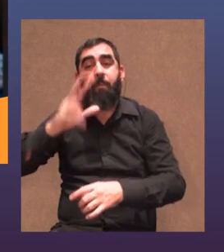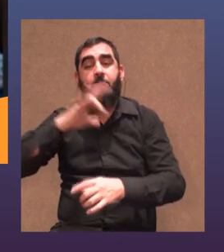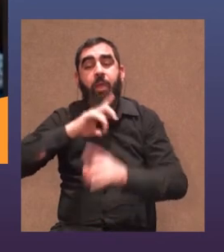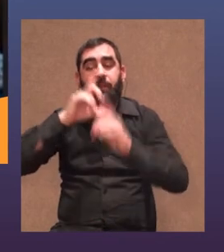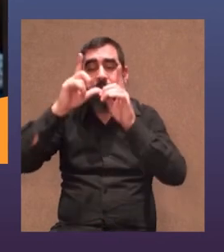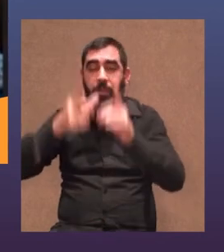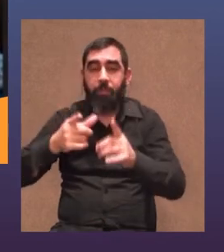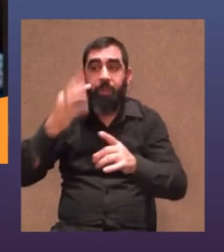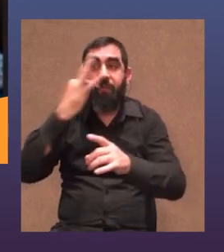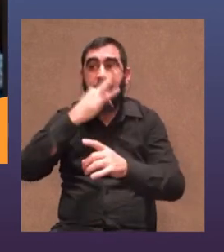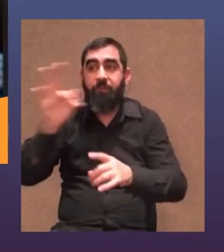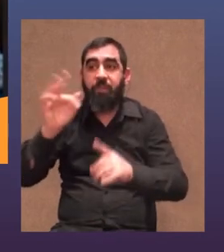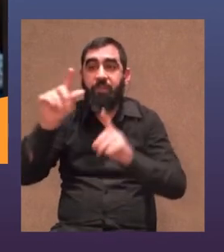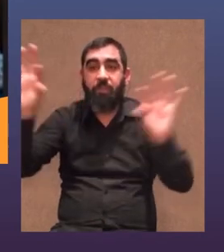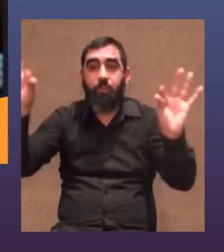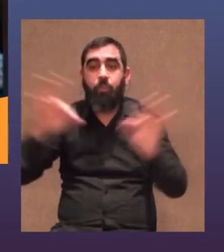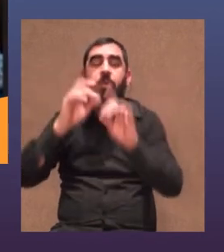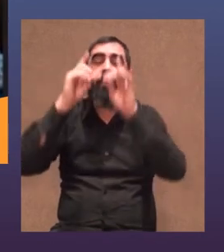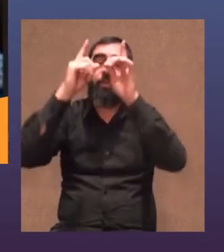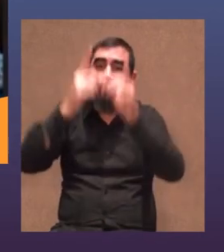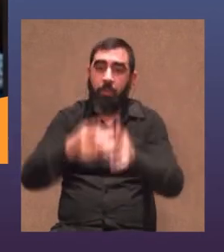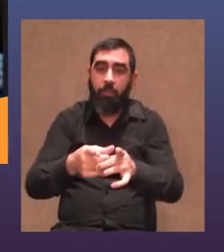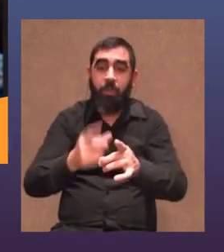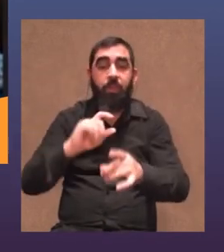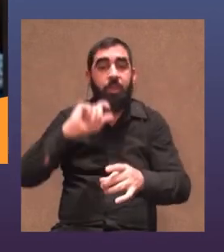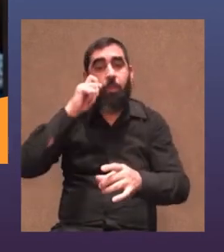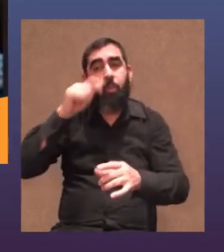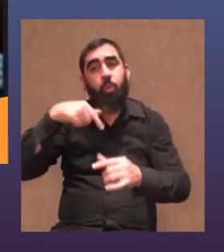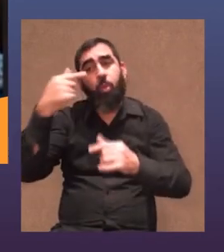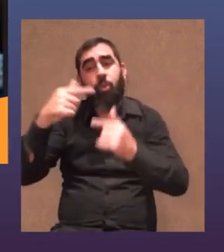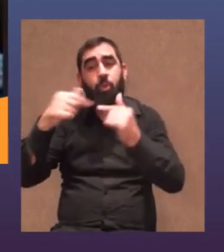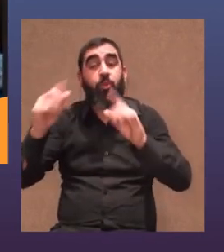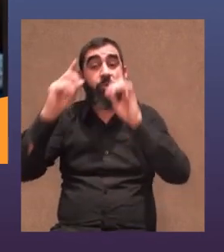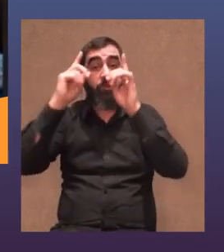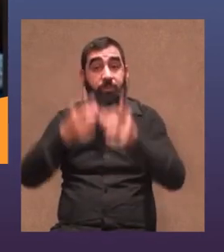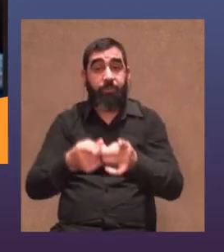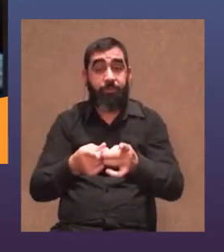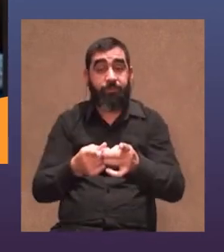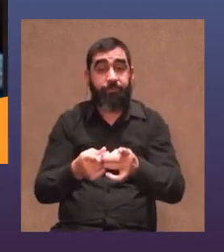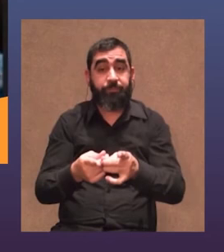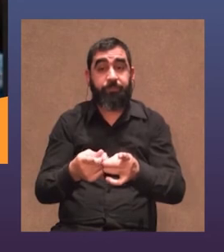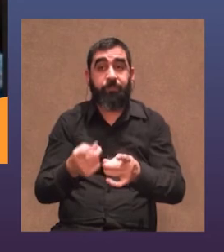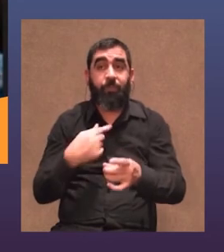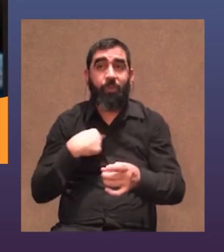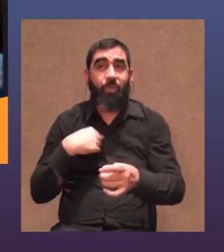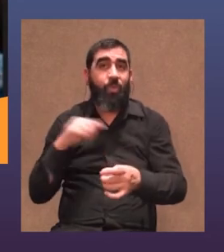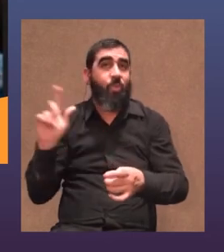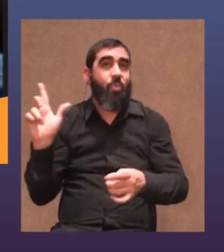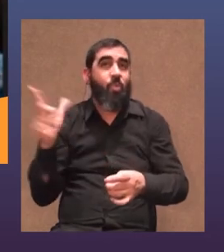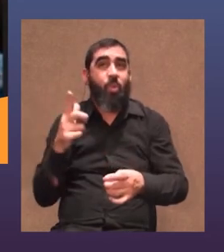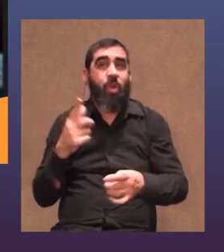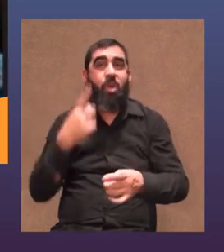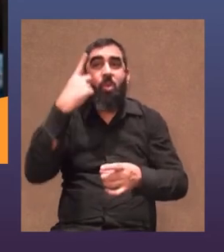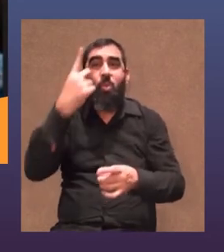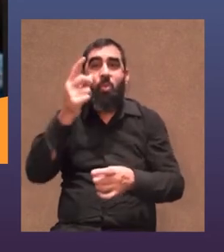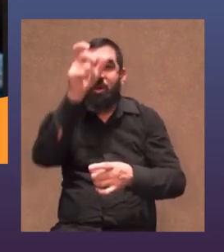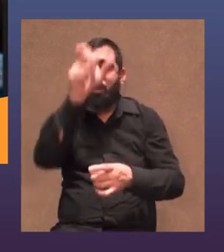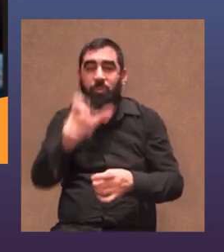francés también, y también me gustan otros géneros, entonces no tengo un autor